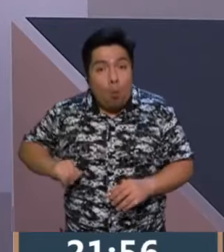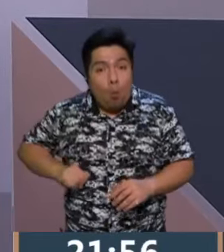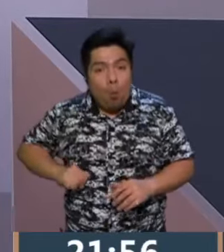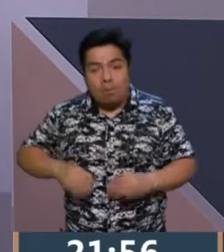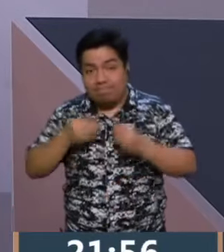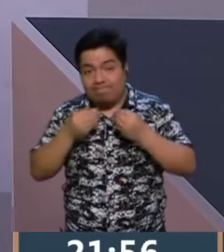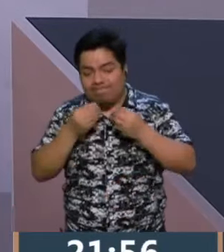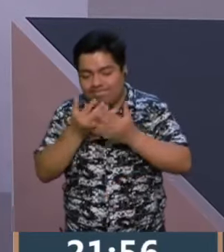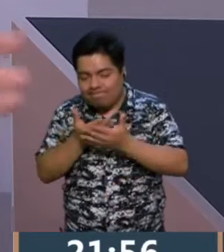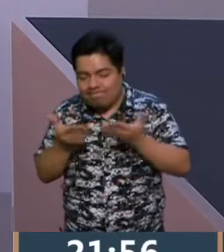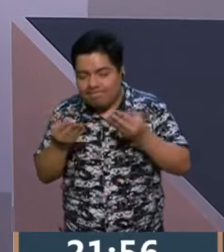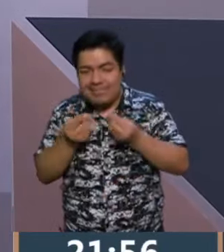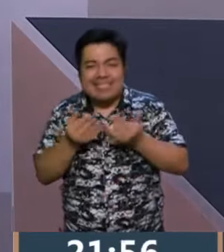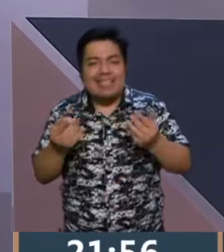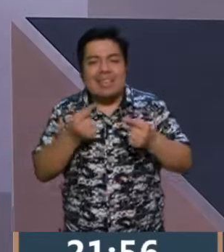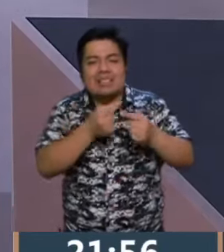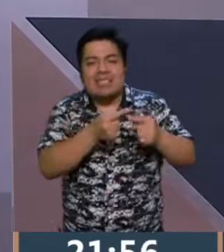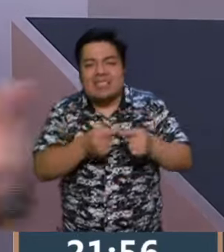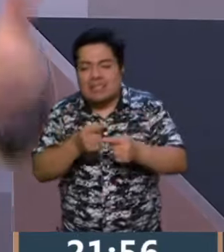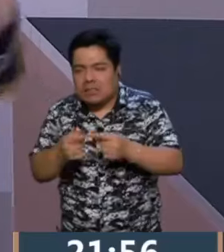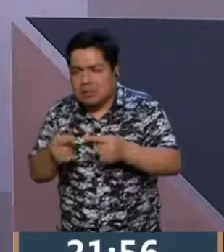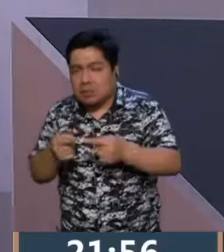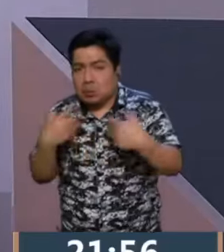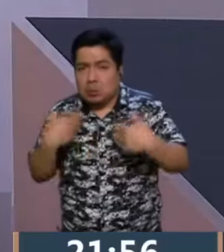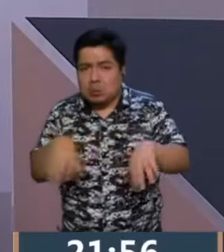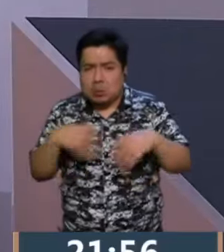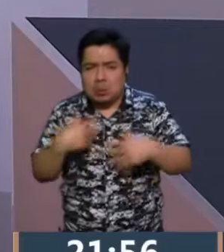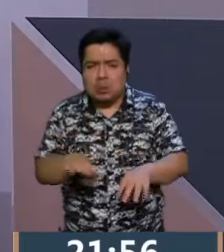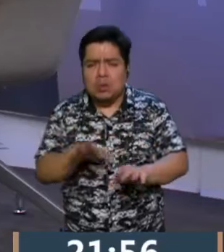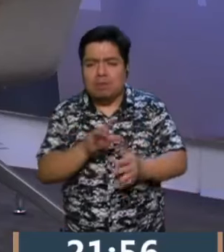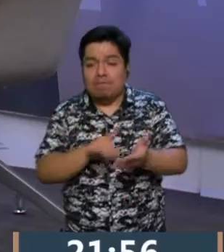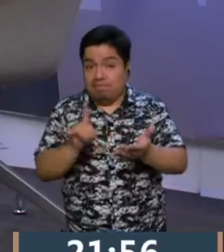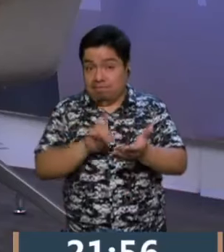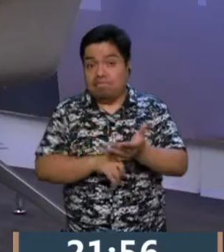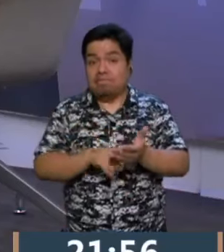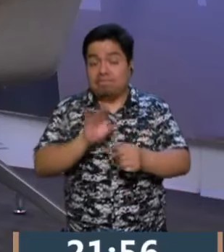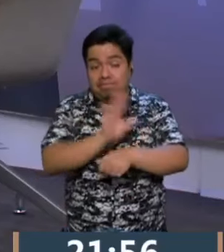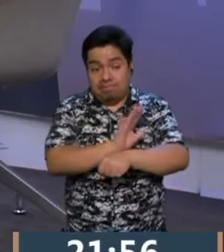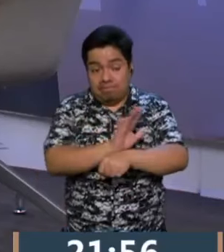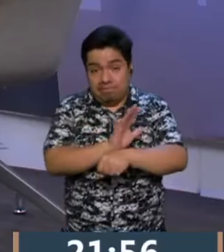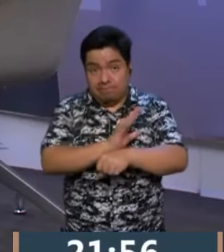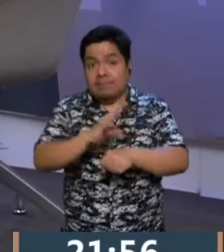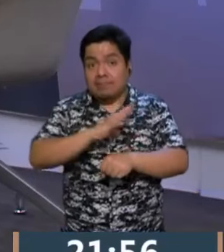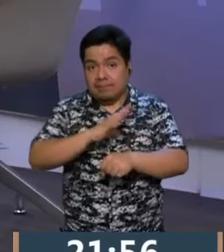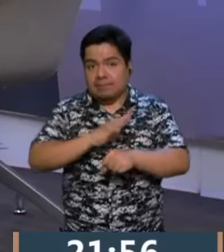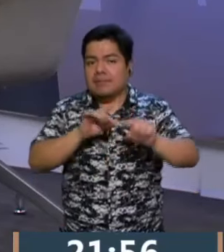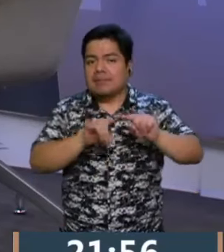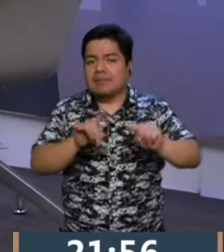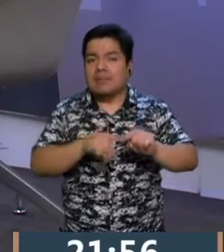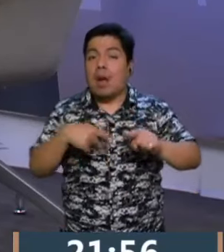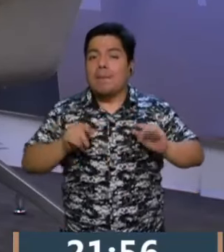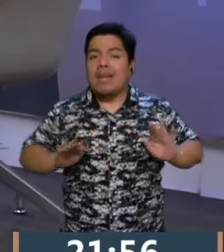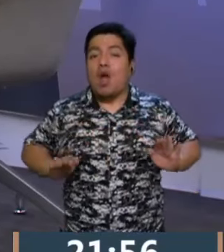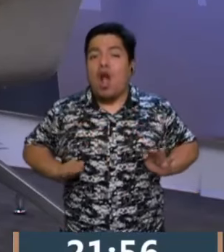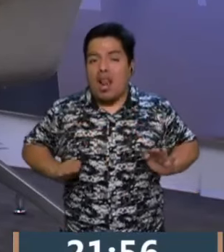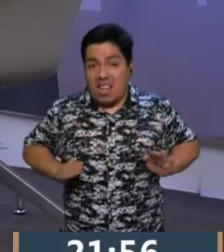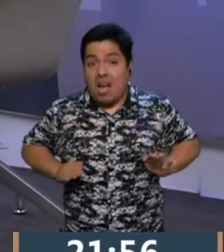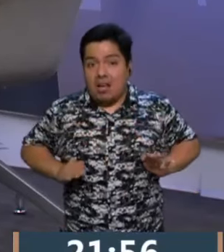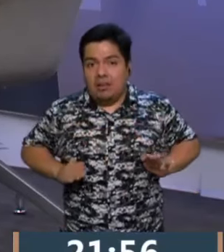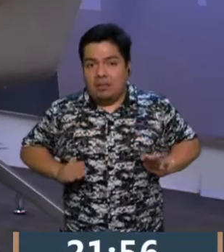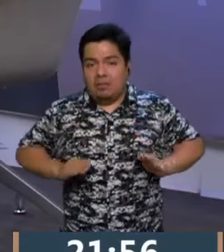muy rica cinemateca, porque tiene un gran acervo, uh-huh, cinematográfico, tiene las características